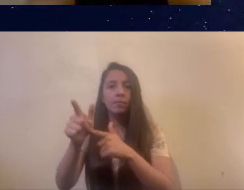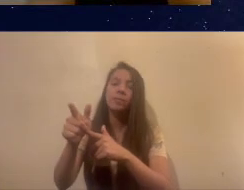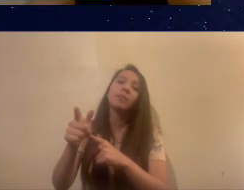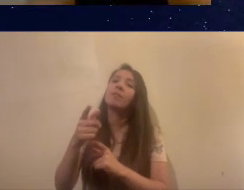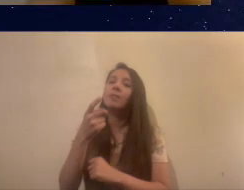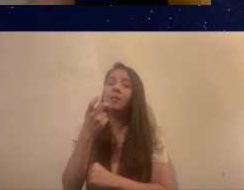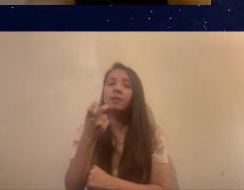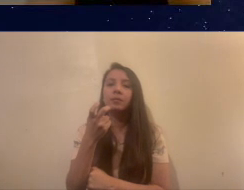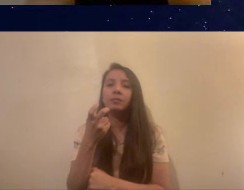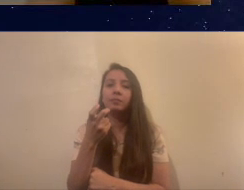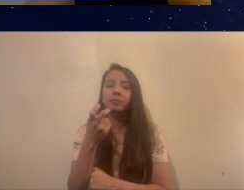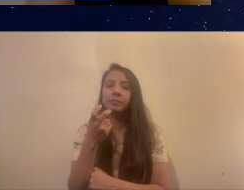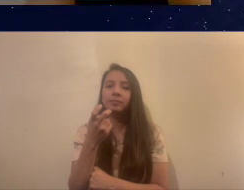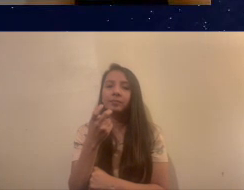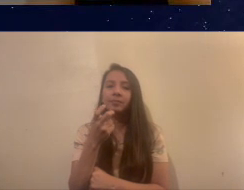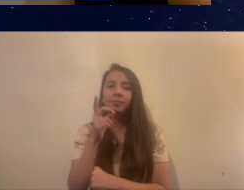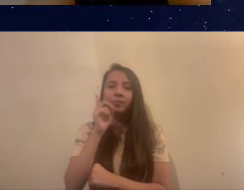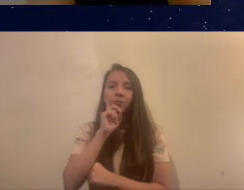generalmente